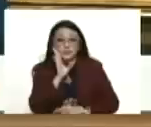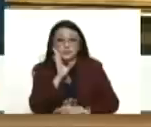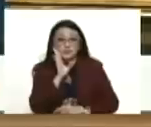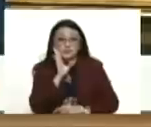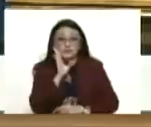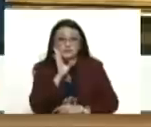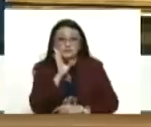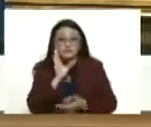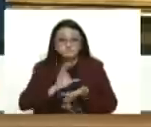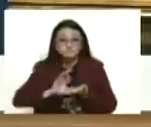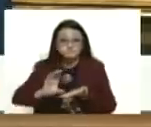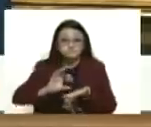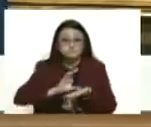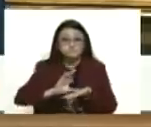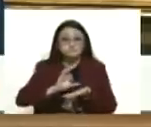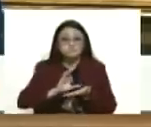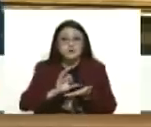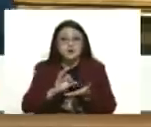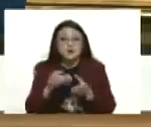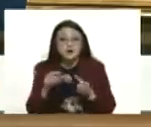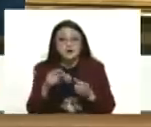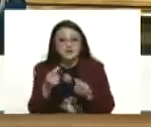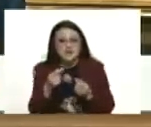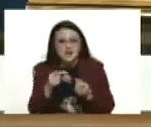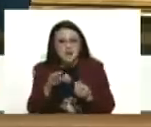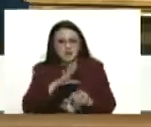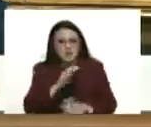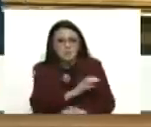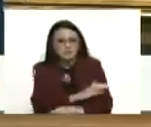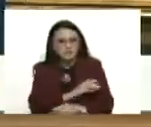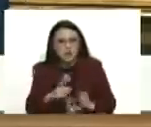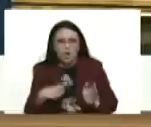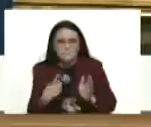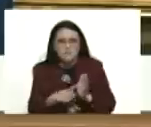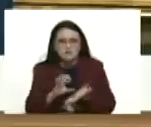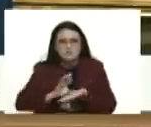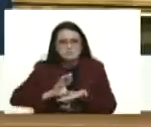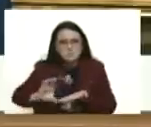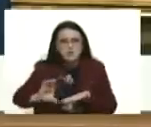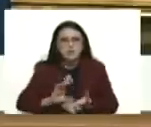que financian partidos de oposición completo. Toma.